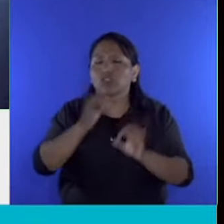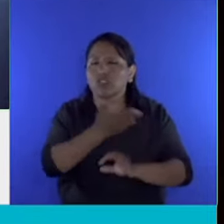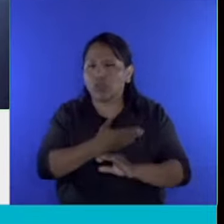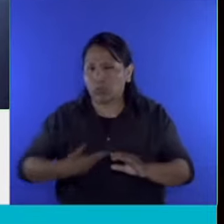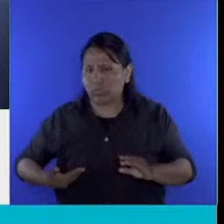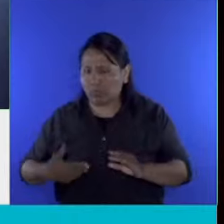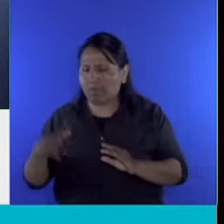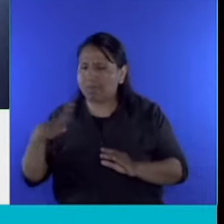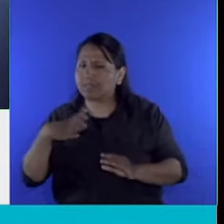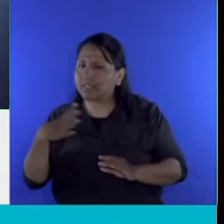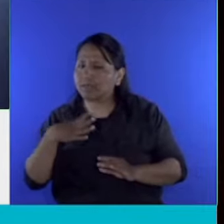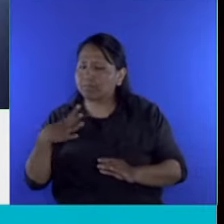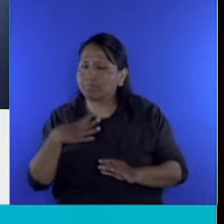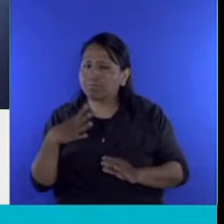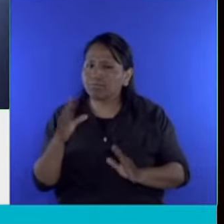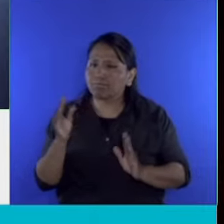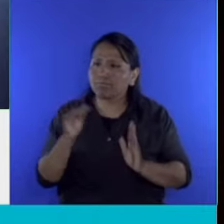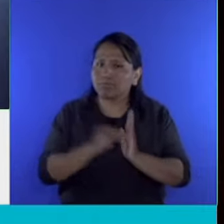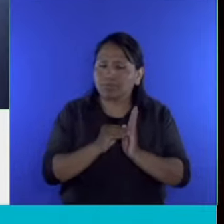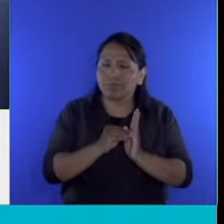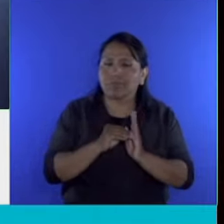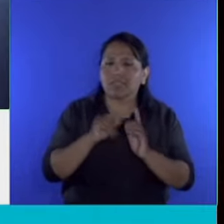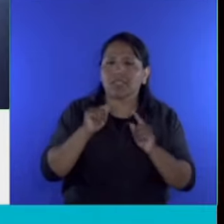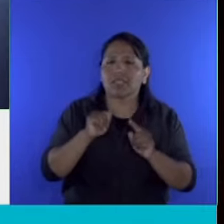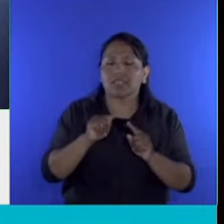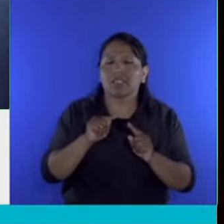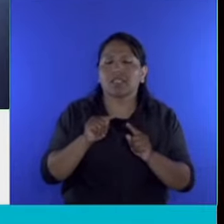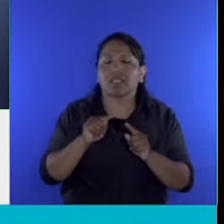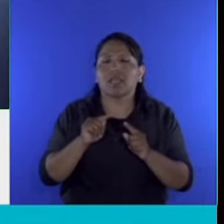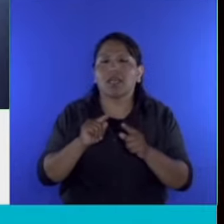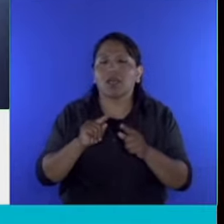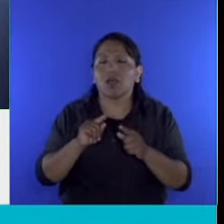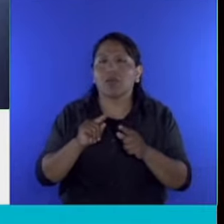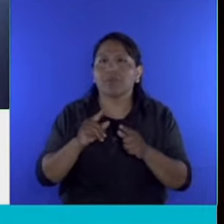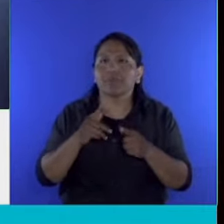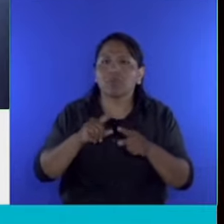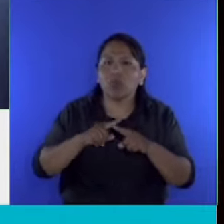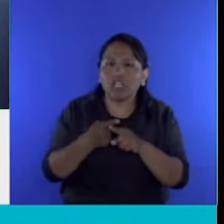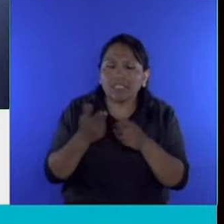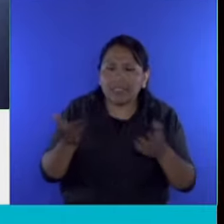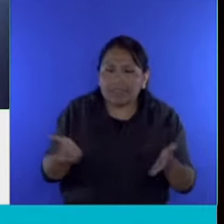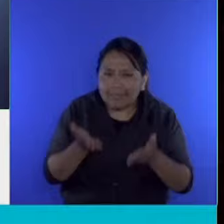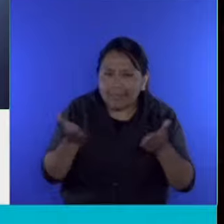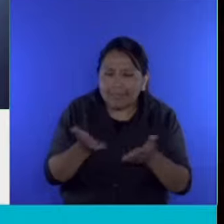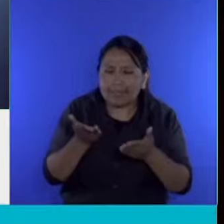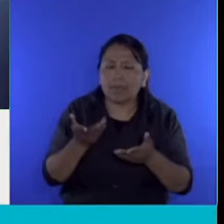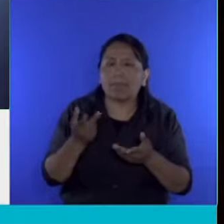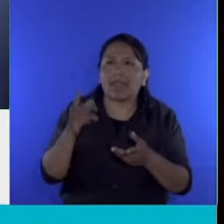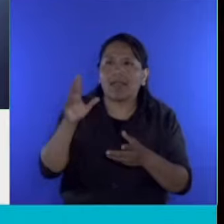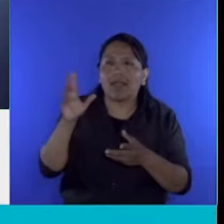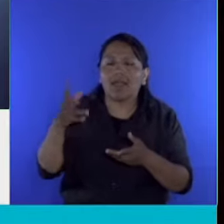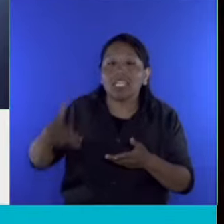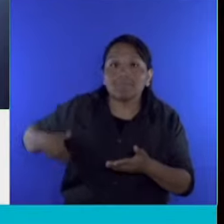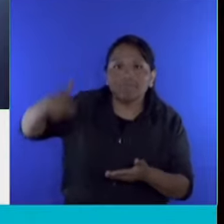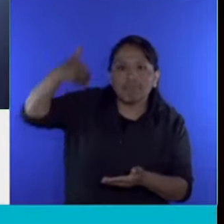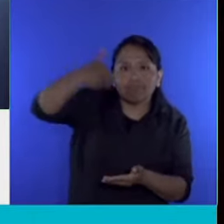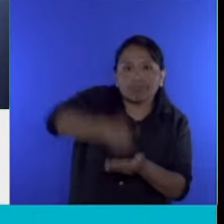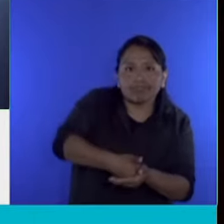y que tiene que ver con las políticas de incentivo para atraer inversiones